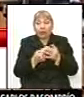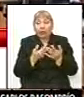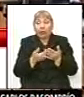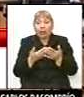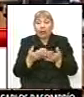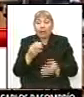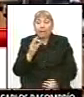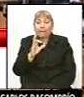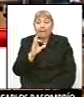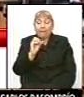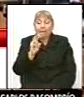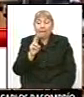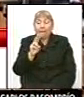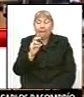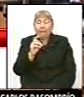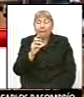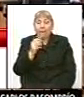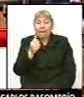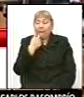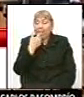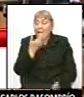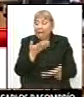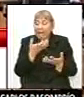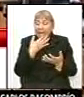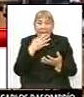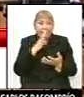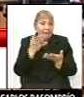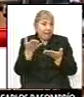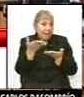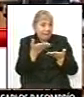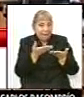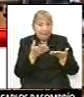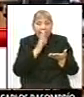por la congresista Foronda. Los que quieran participar.